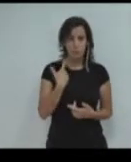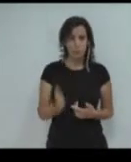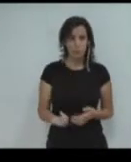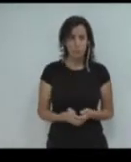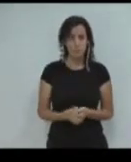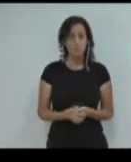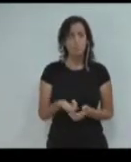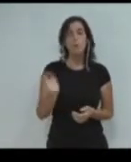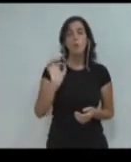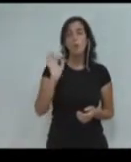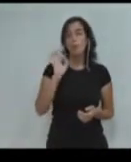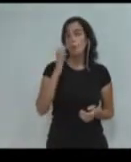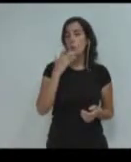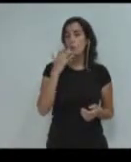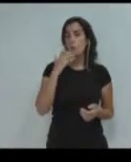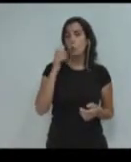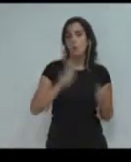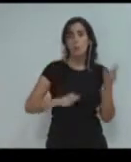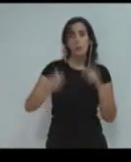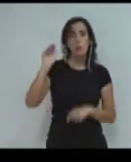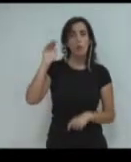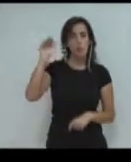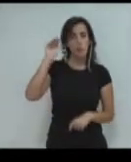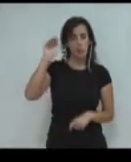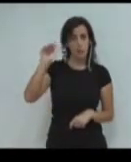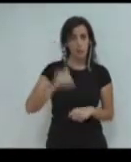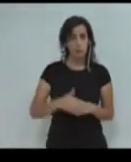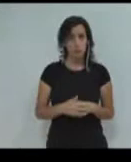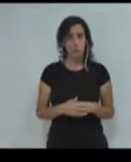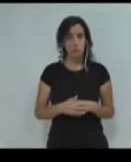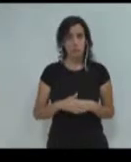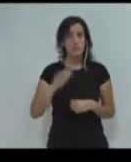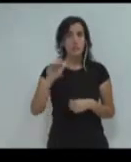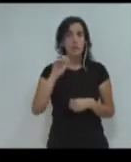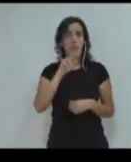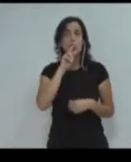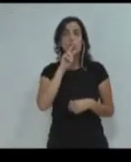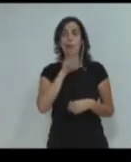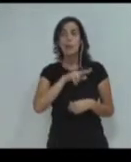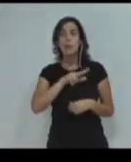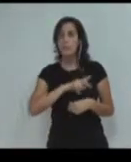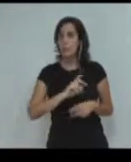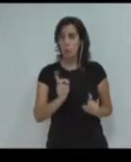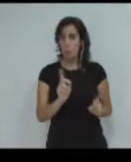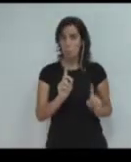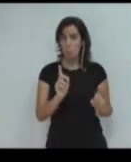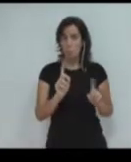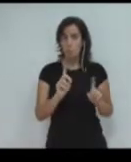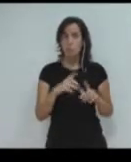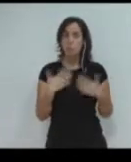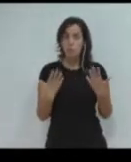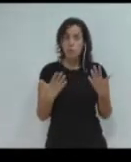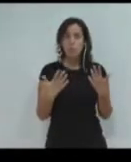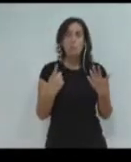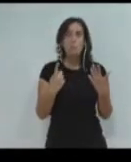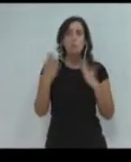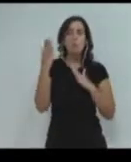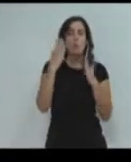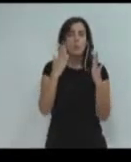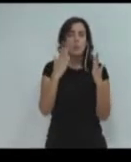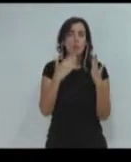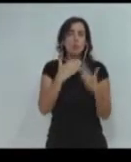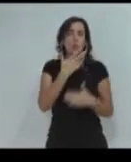por ejemplo a extranjeros que no son hispanohablantes y entonces en un momento dado conocen algo del